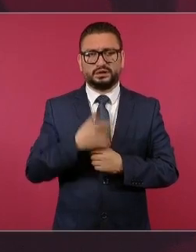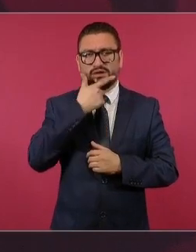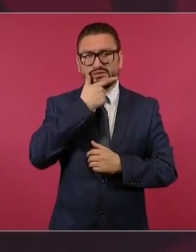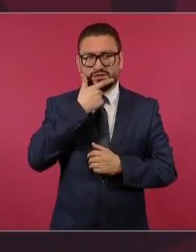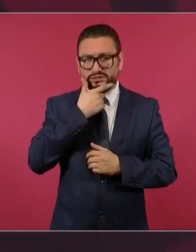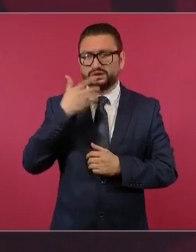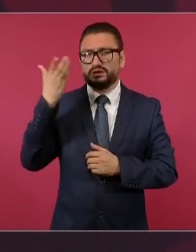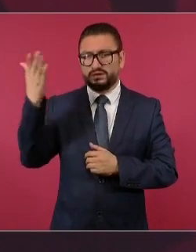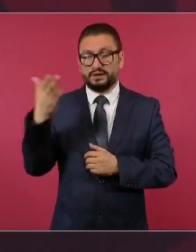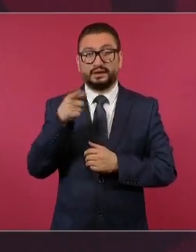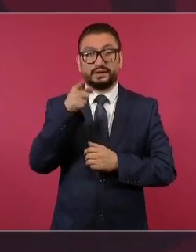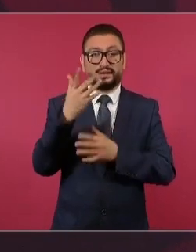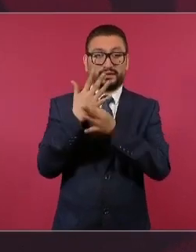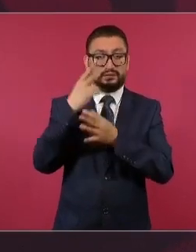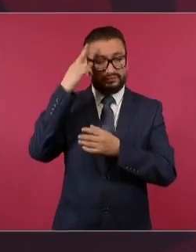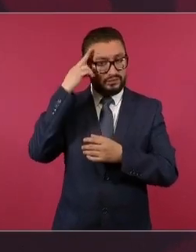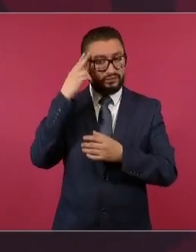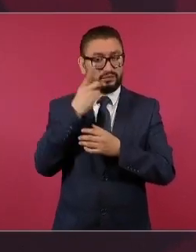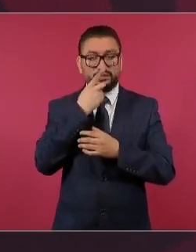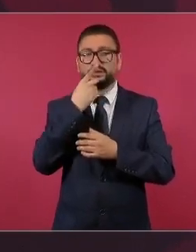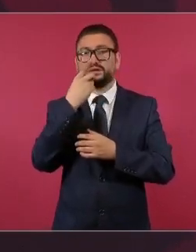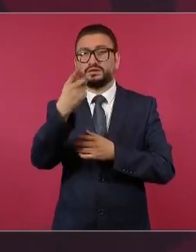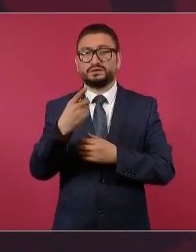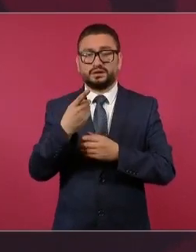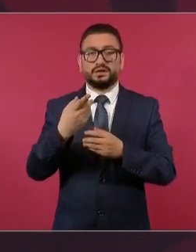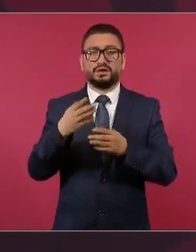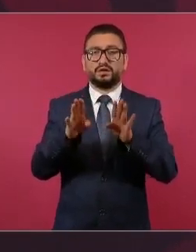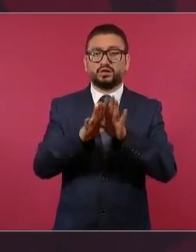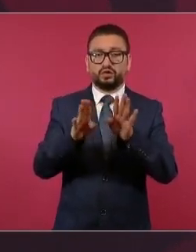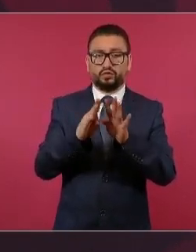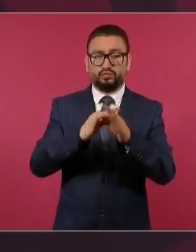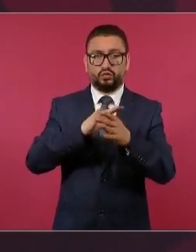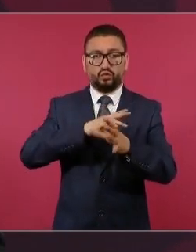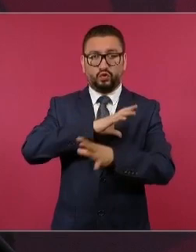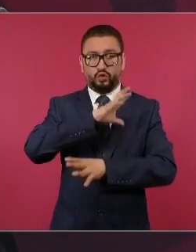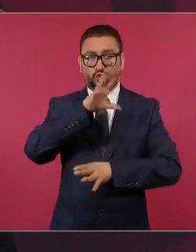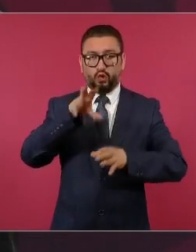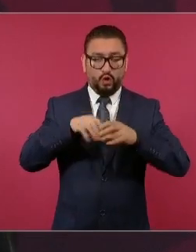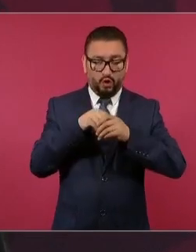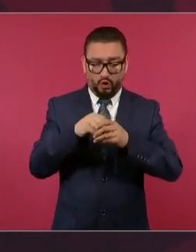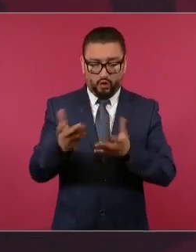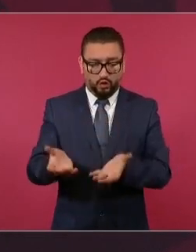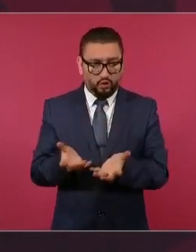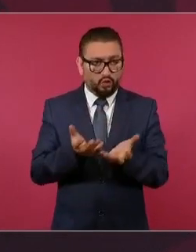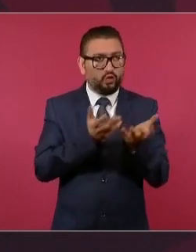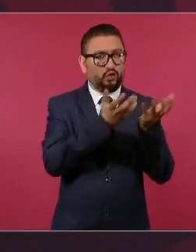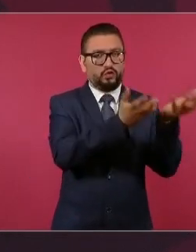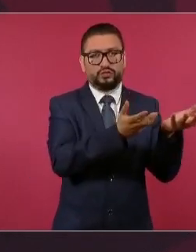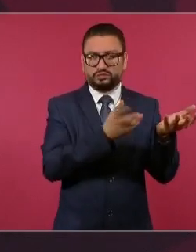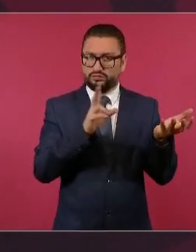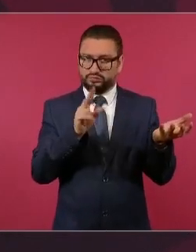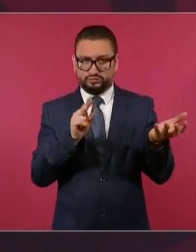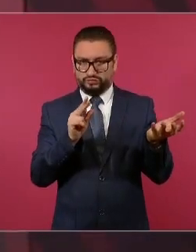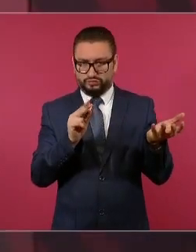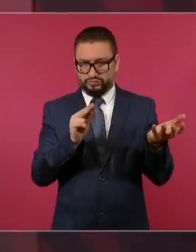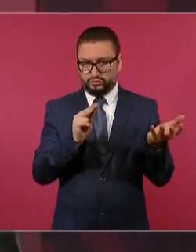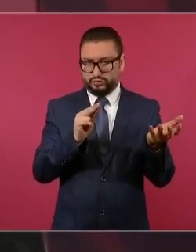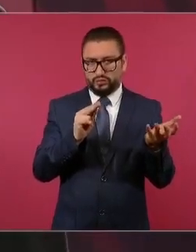Él mismo decía que no había que poner todos los huevos en una sola canasta, y a él le atribuyen la